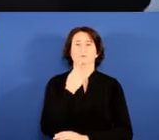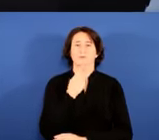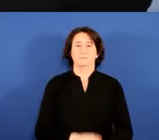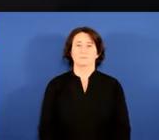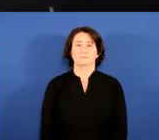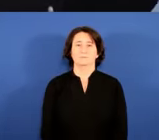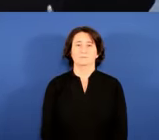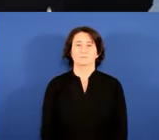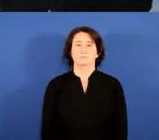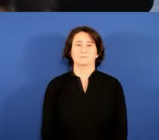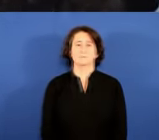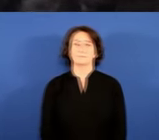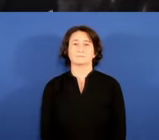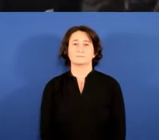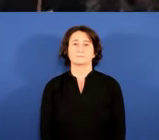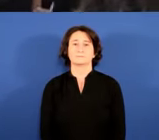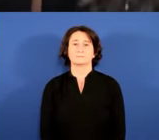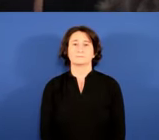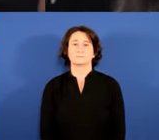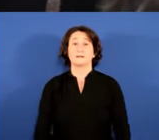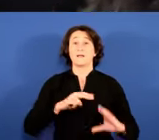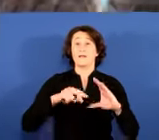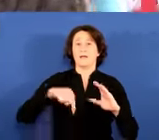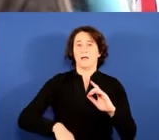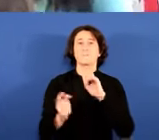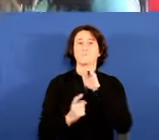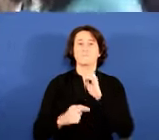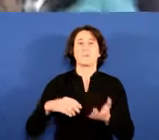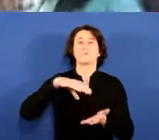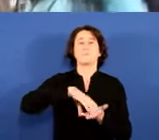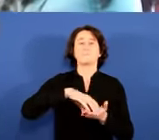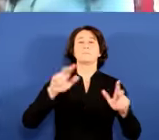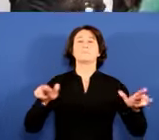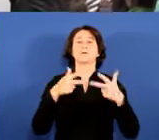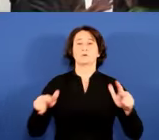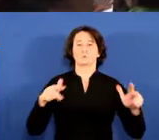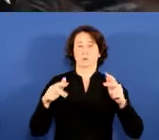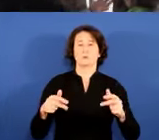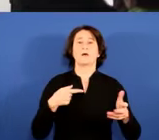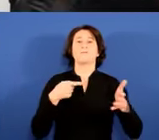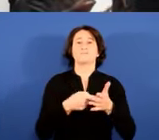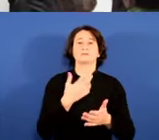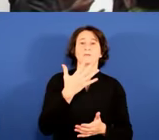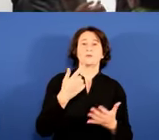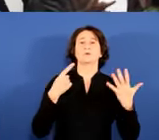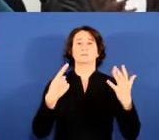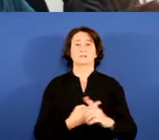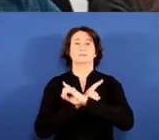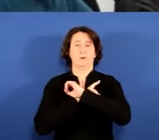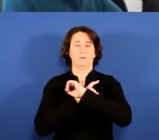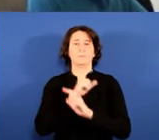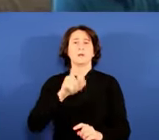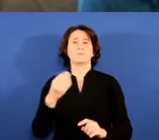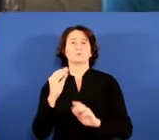mejor inserción en el mercado laboral. En total, 10.067 jóvenes han acudido los días 5 y